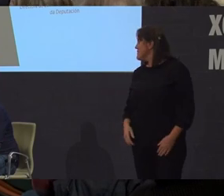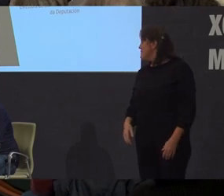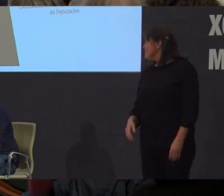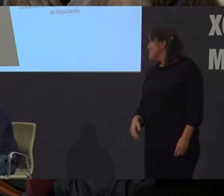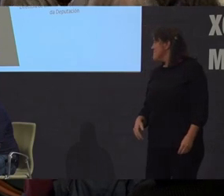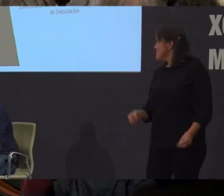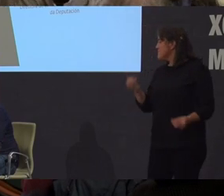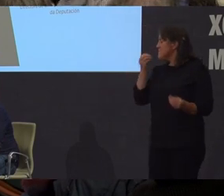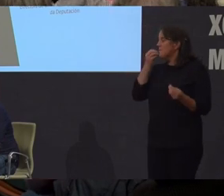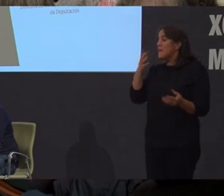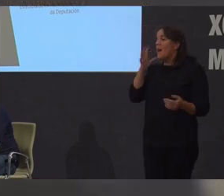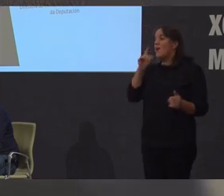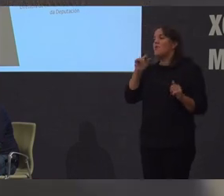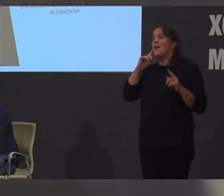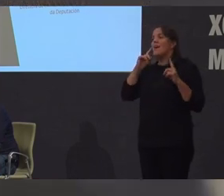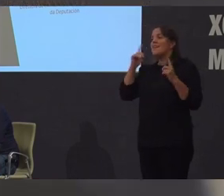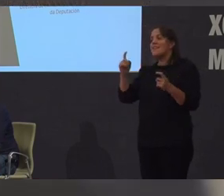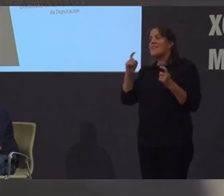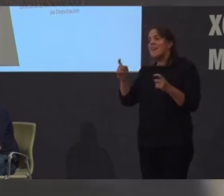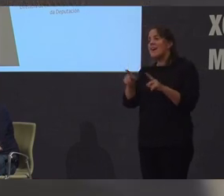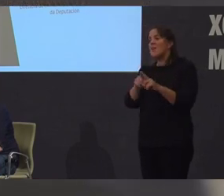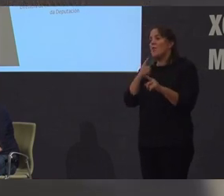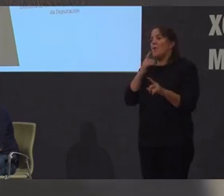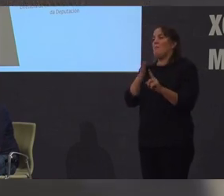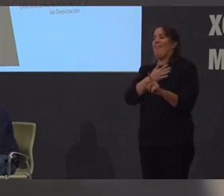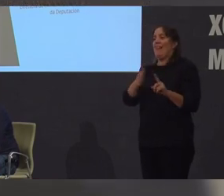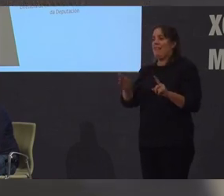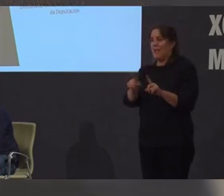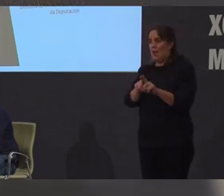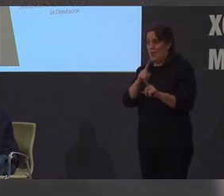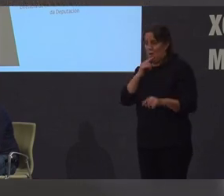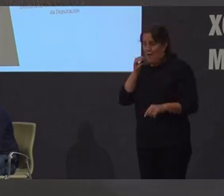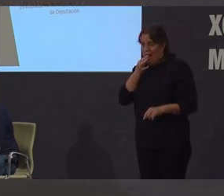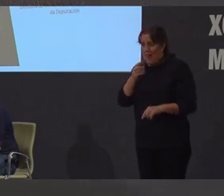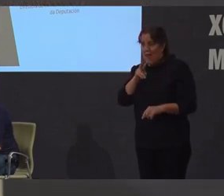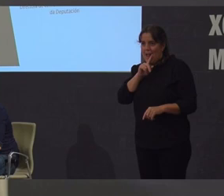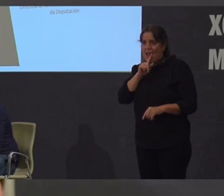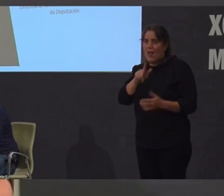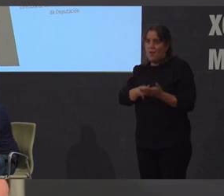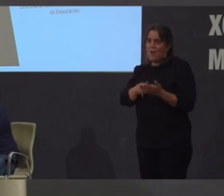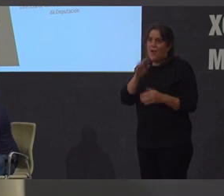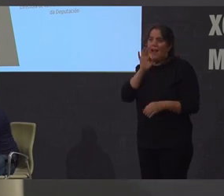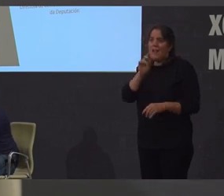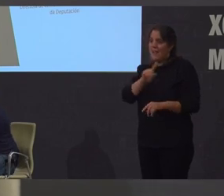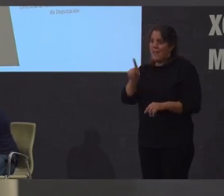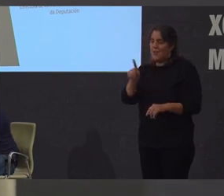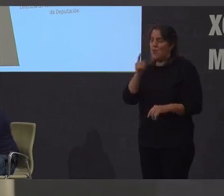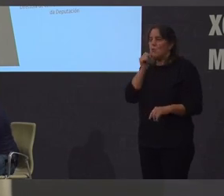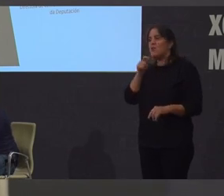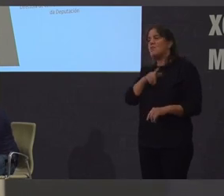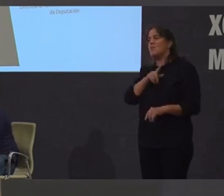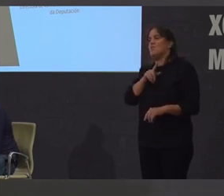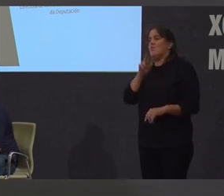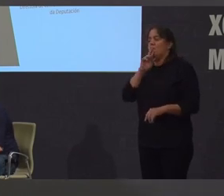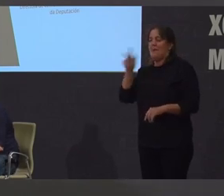voy a intentar no maltratarlo más y hablar en la única lengua que conozco un poquito